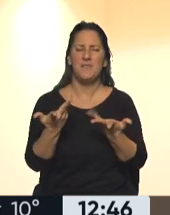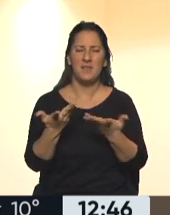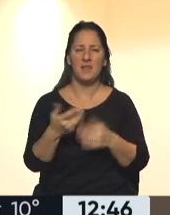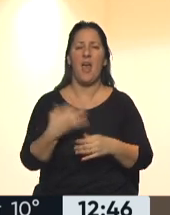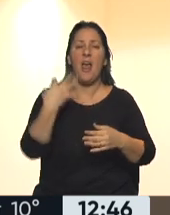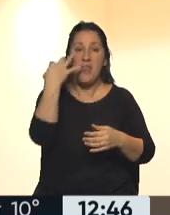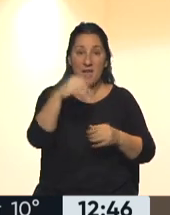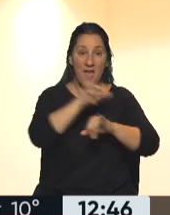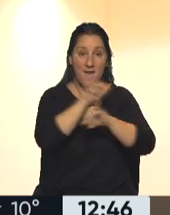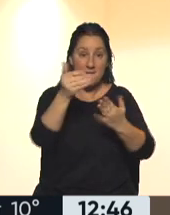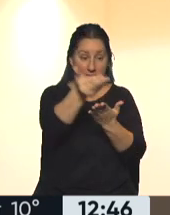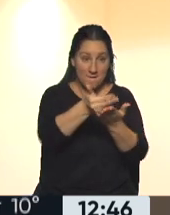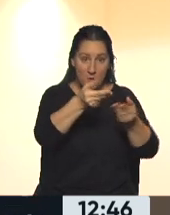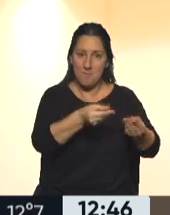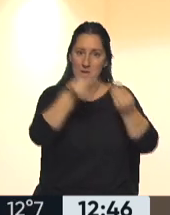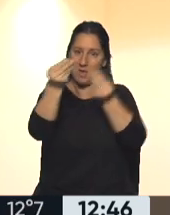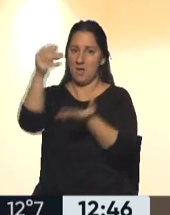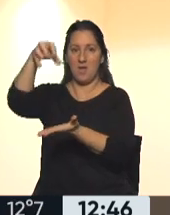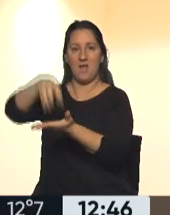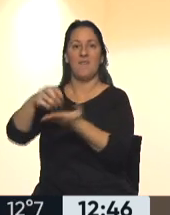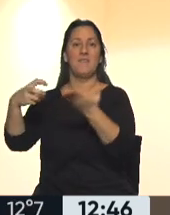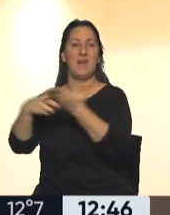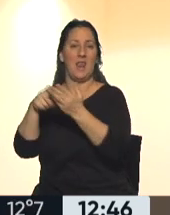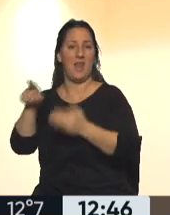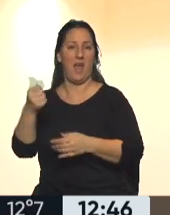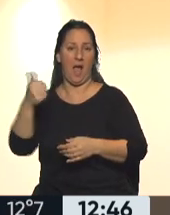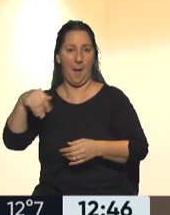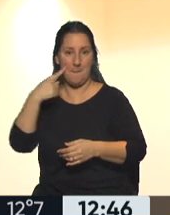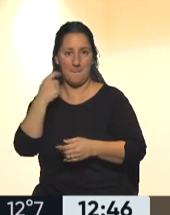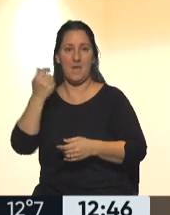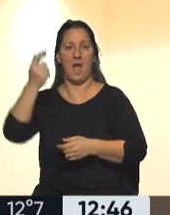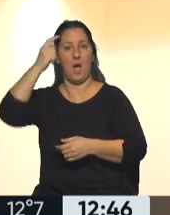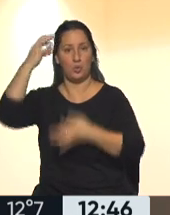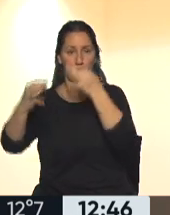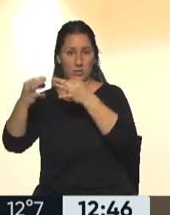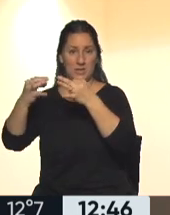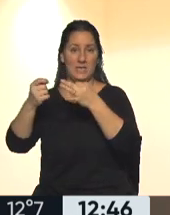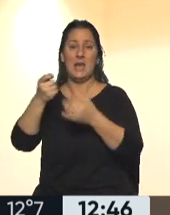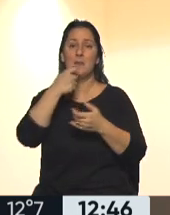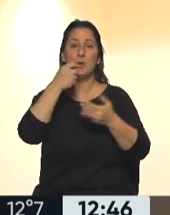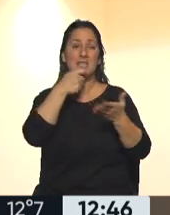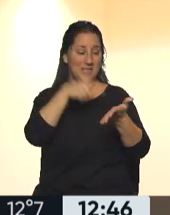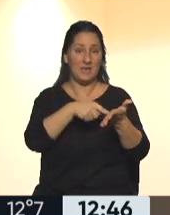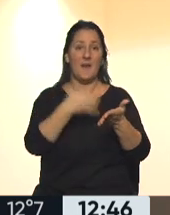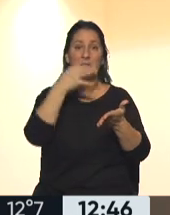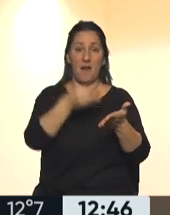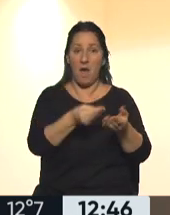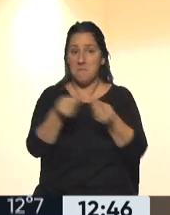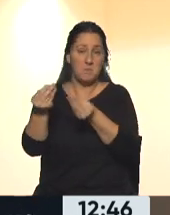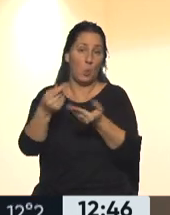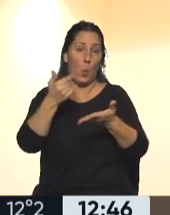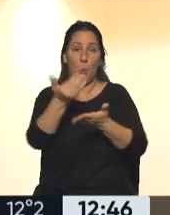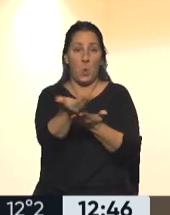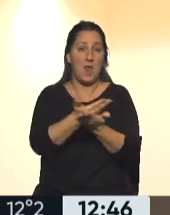entregado a la fiscalía obliga al tribunal porque sin esa veracidad es un informe y establece un